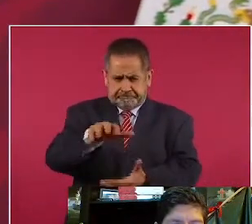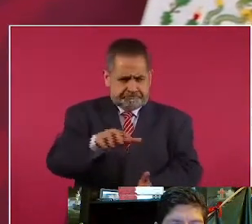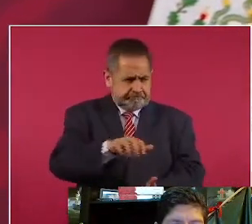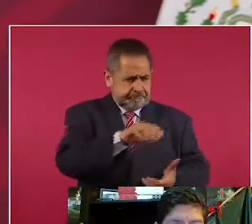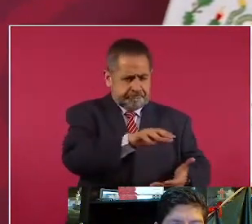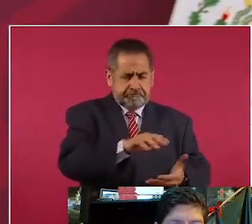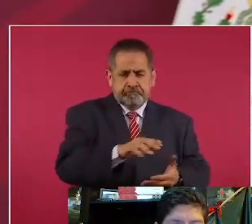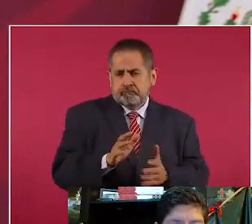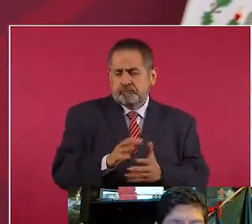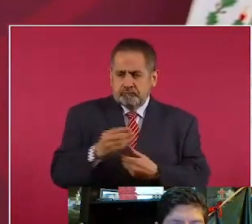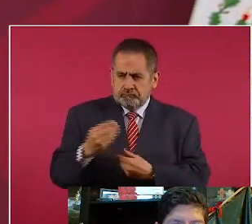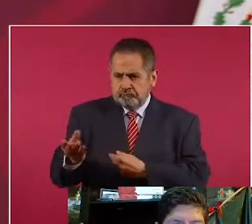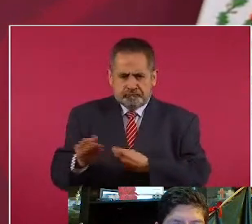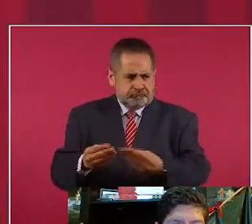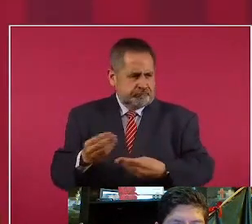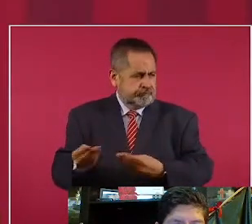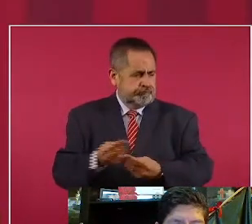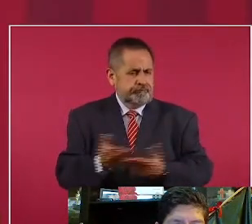pequeños